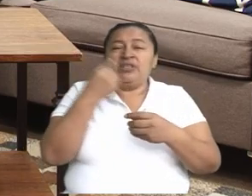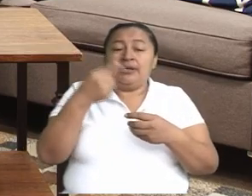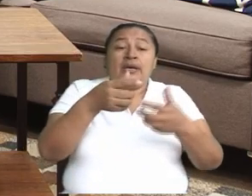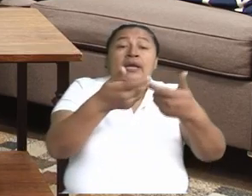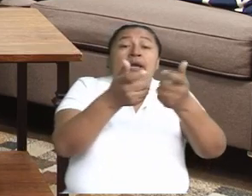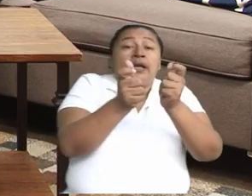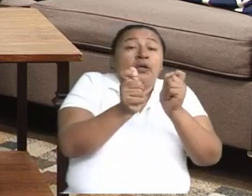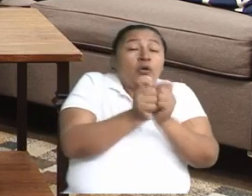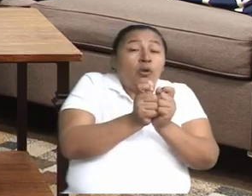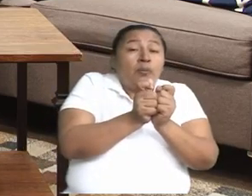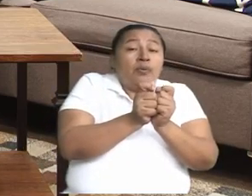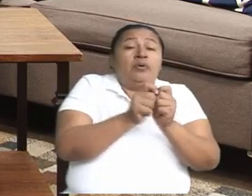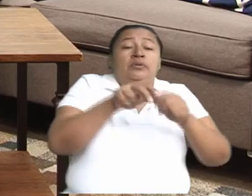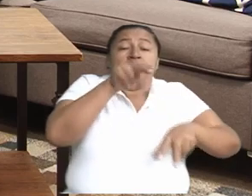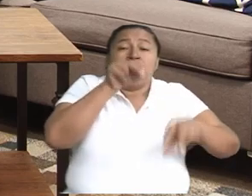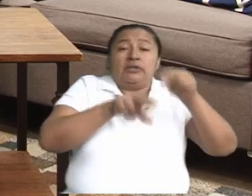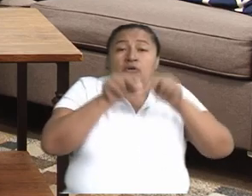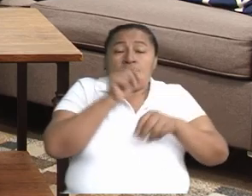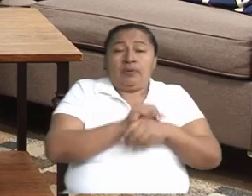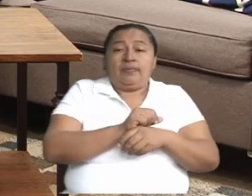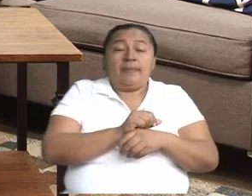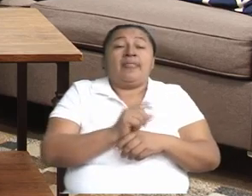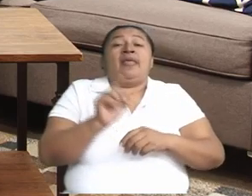Los gringos hacen una maniobra,